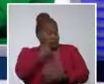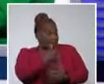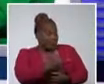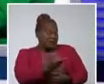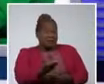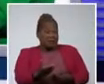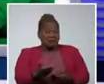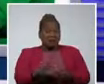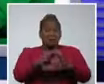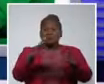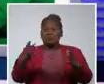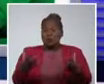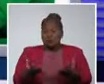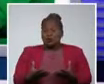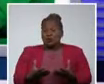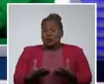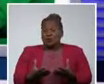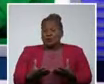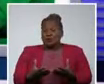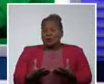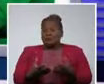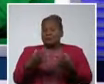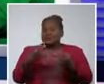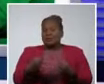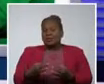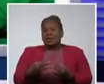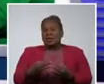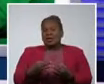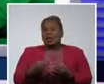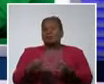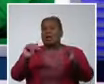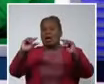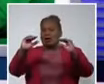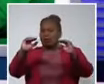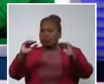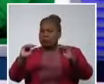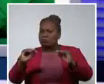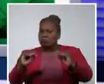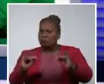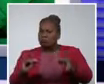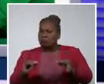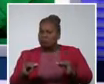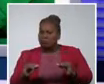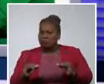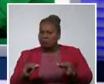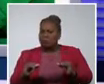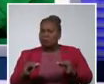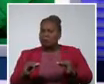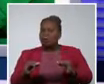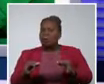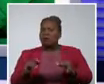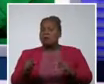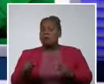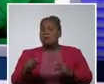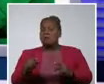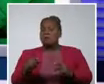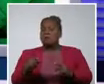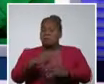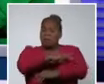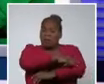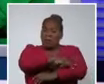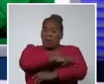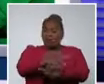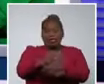pues sigue apostando a la reducción. De todas formas, por países hay cosas diferentes,